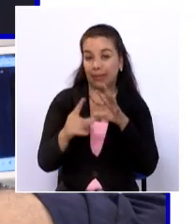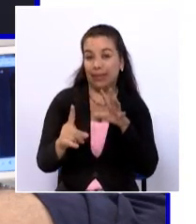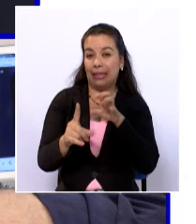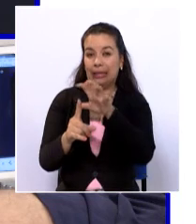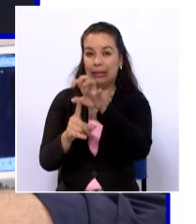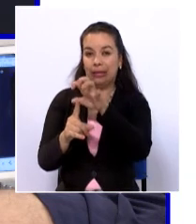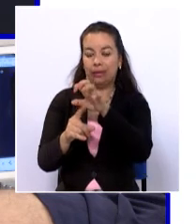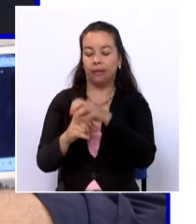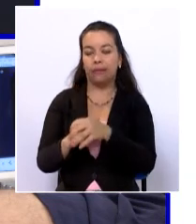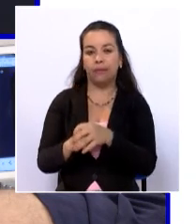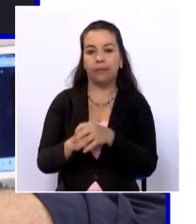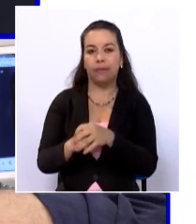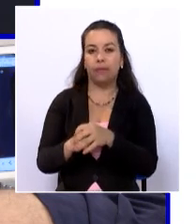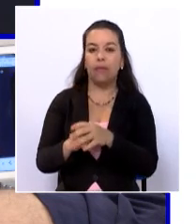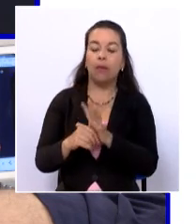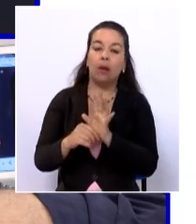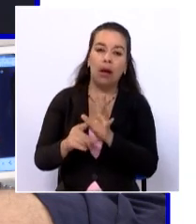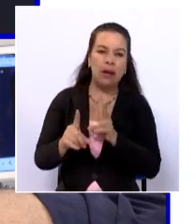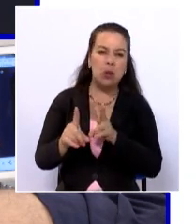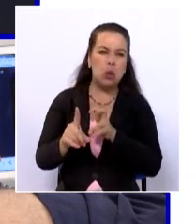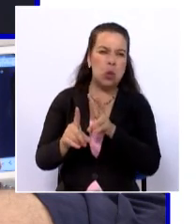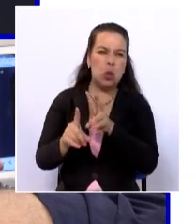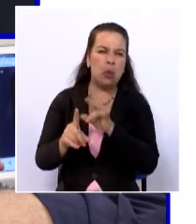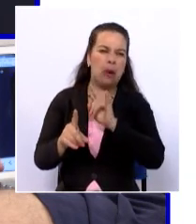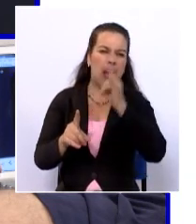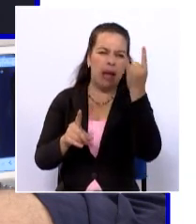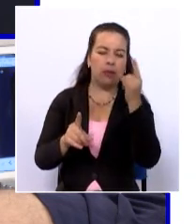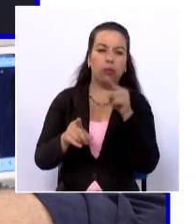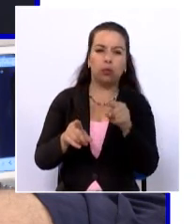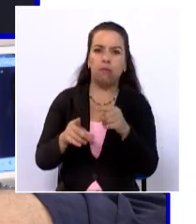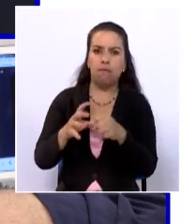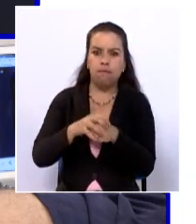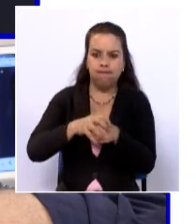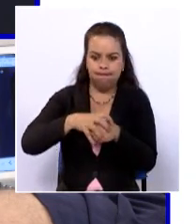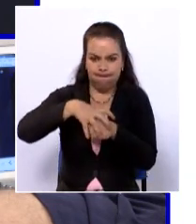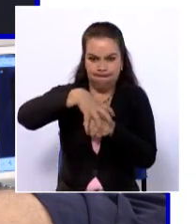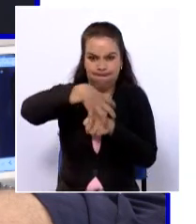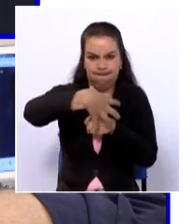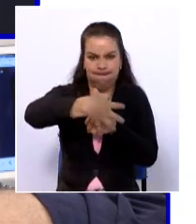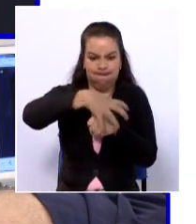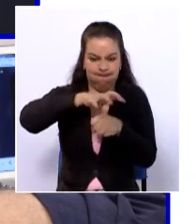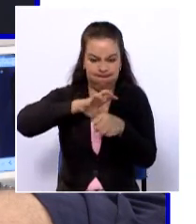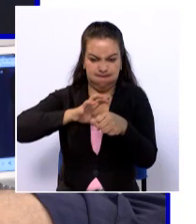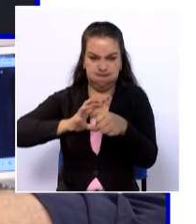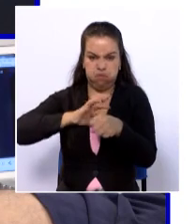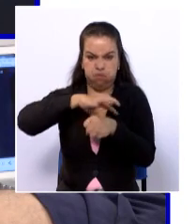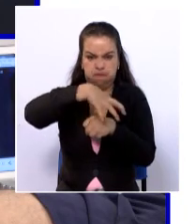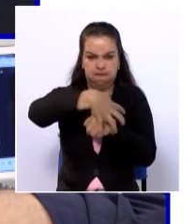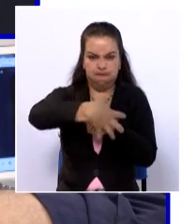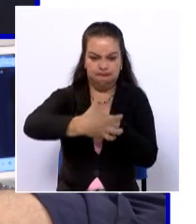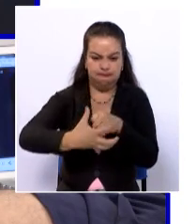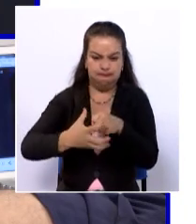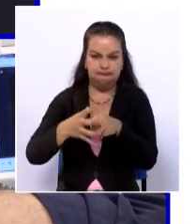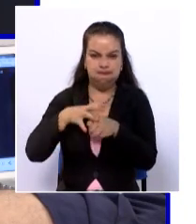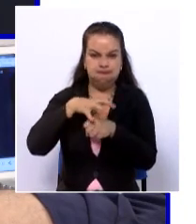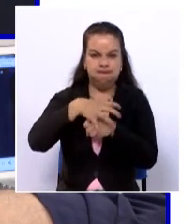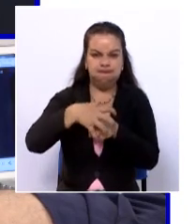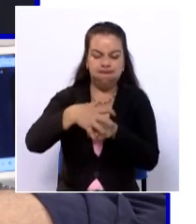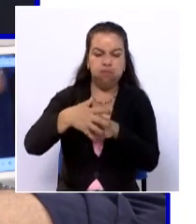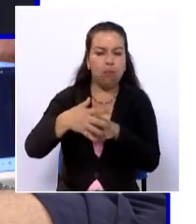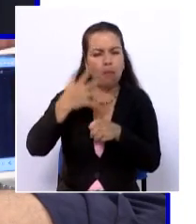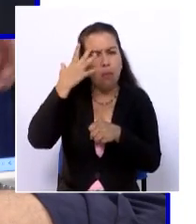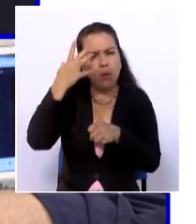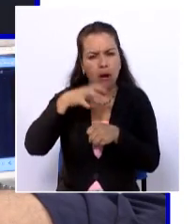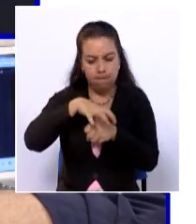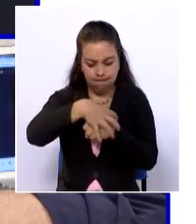una patología isla pero ya cuando se inflama toda la rodilla colocamos el transductor aquí mismo vamos a ver así que hay por qué se puede